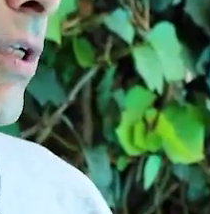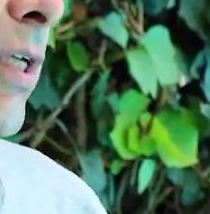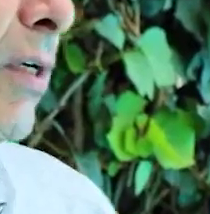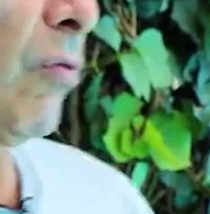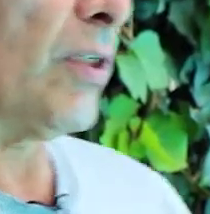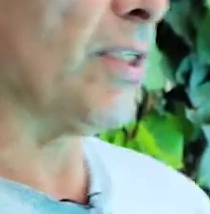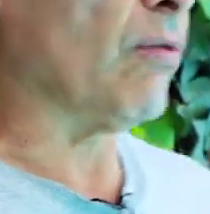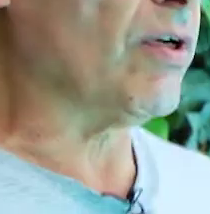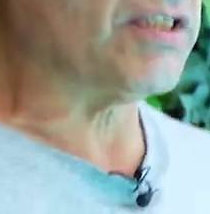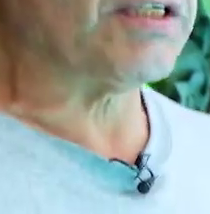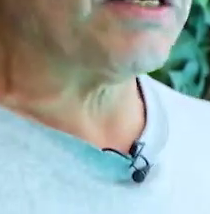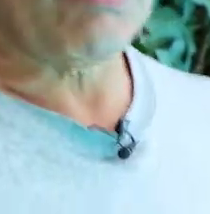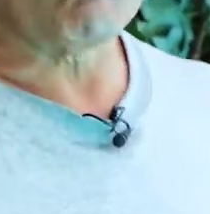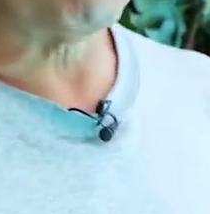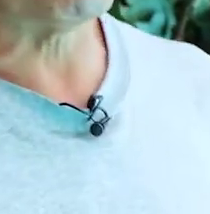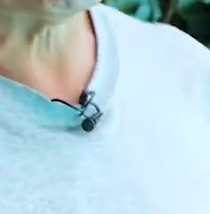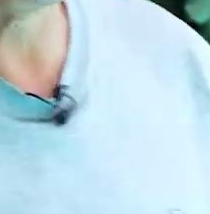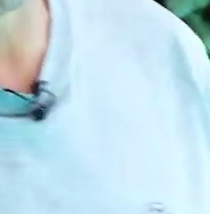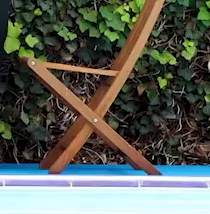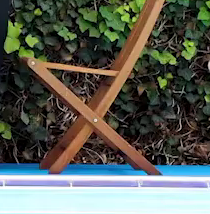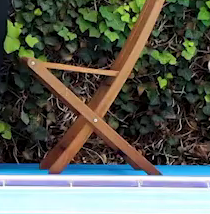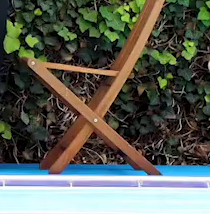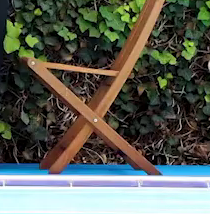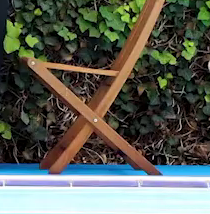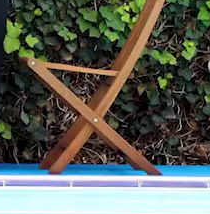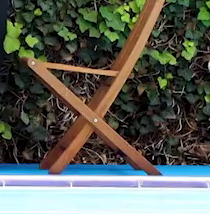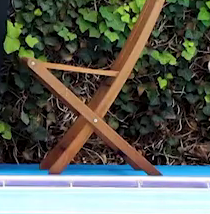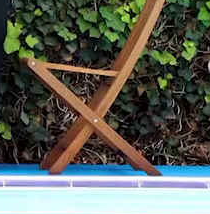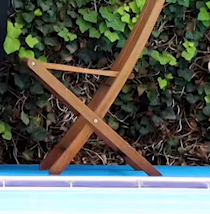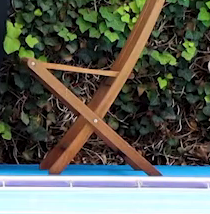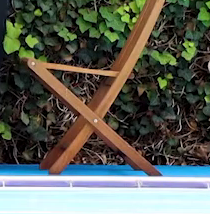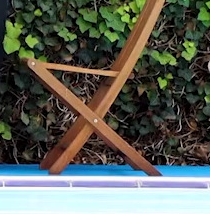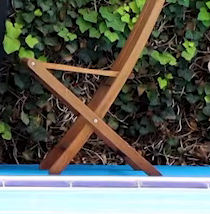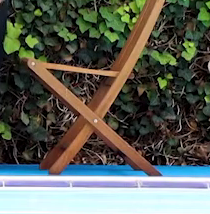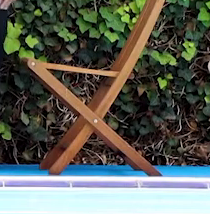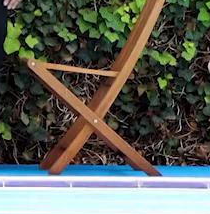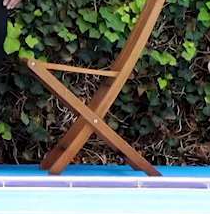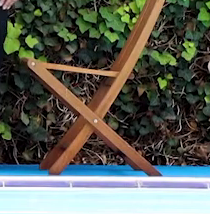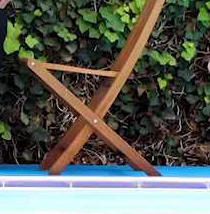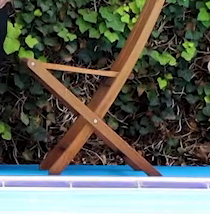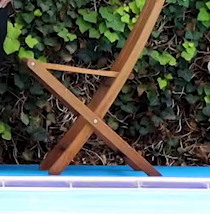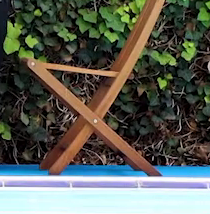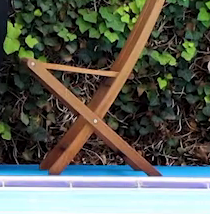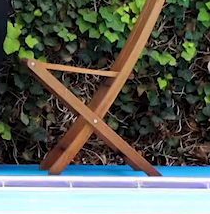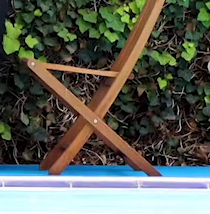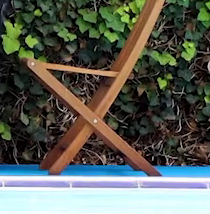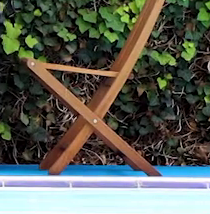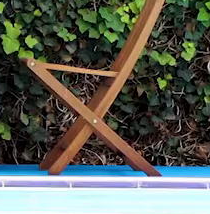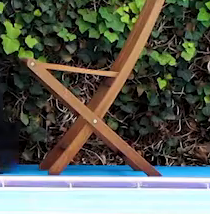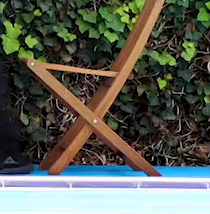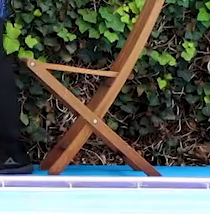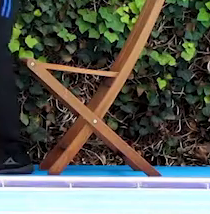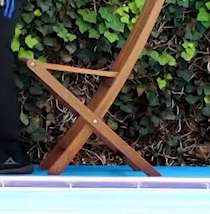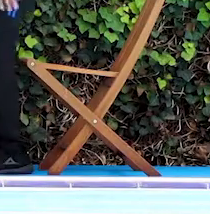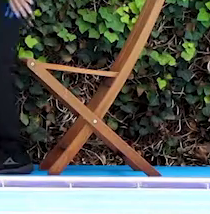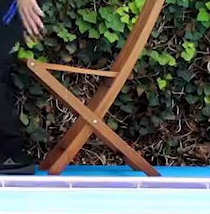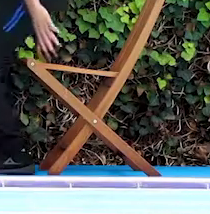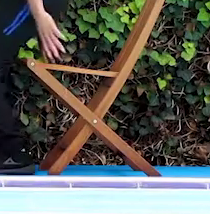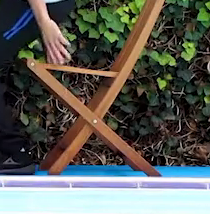podemos utilizar ya sea una silla, un bote o un banco, lo que tengas a disposición. ¿Qué vamos a hacer? Nos vamos a